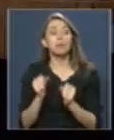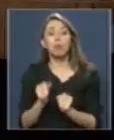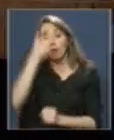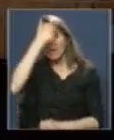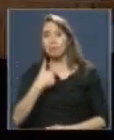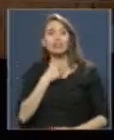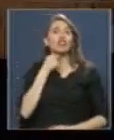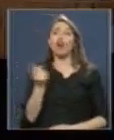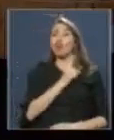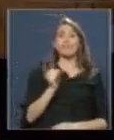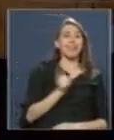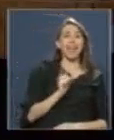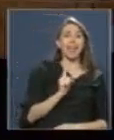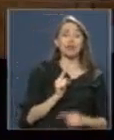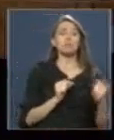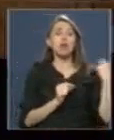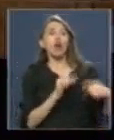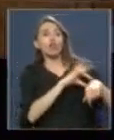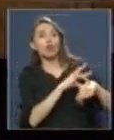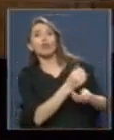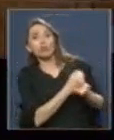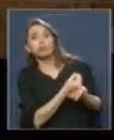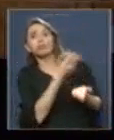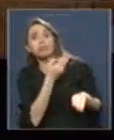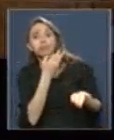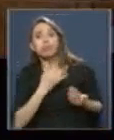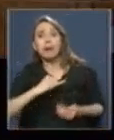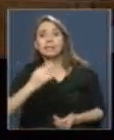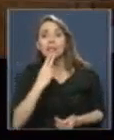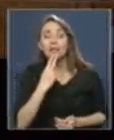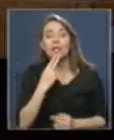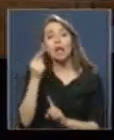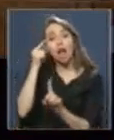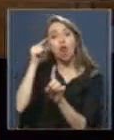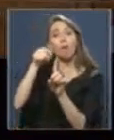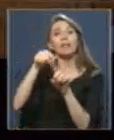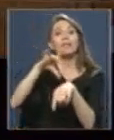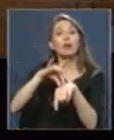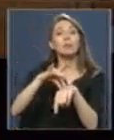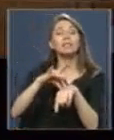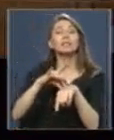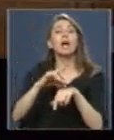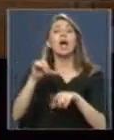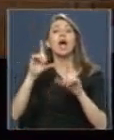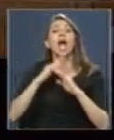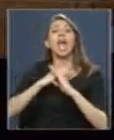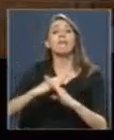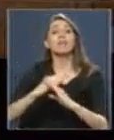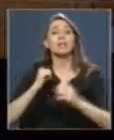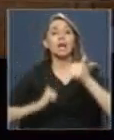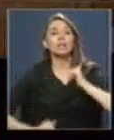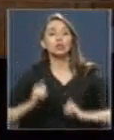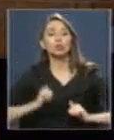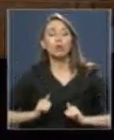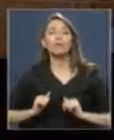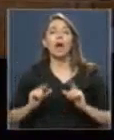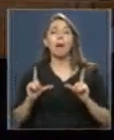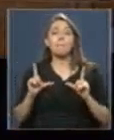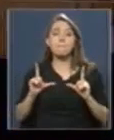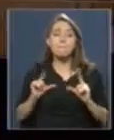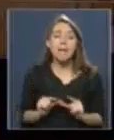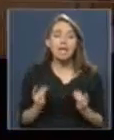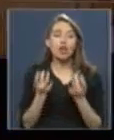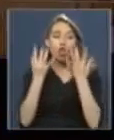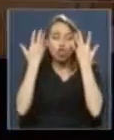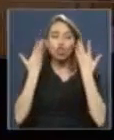deseado. El objetivo es evitar el sufrimiento, es disminuir el dolor lo máximo posible. Y por